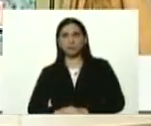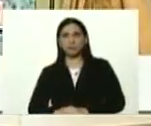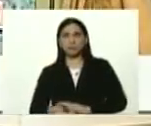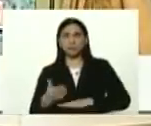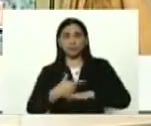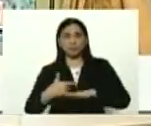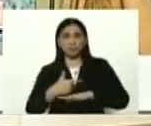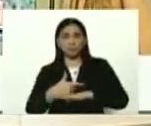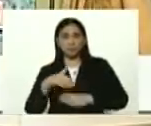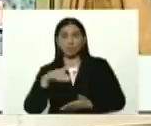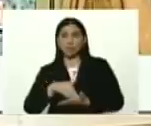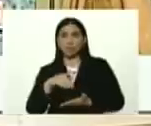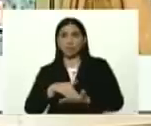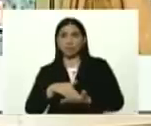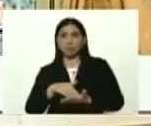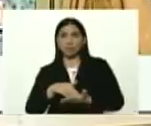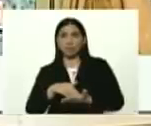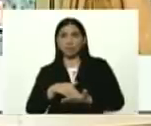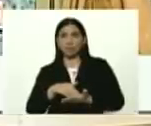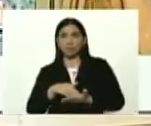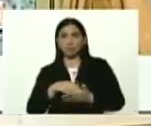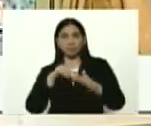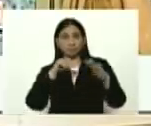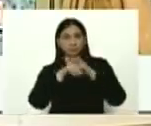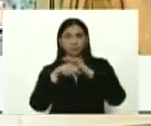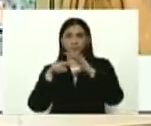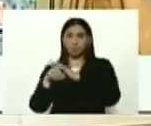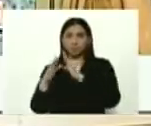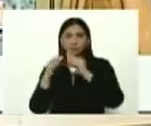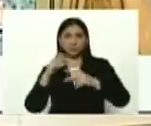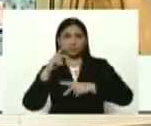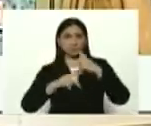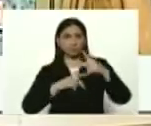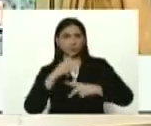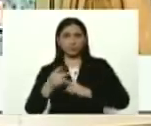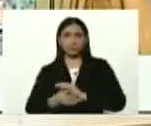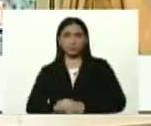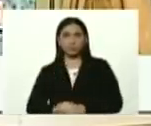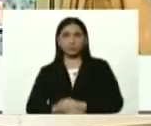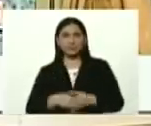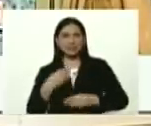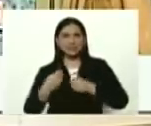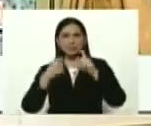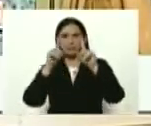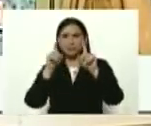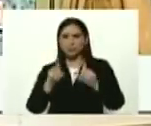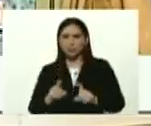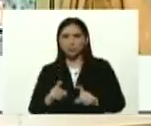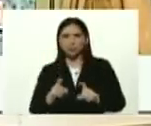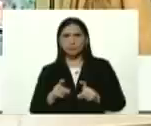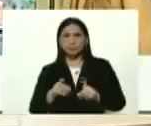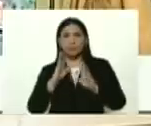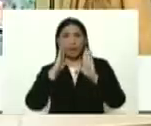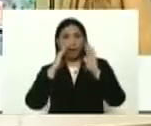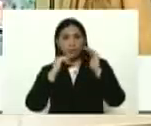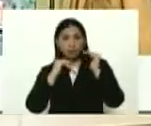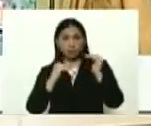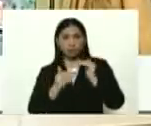Gobernador Héctor Rodríguez le entró a las minas de Baruta todo este proceso de hacer pruebas, test, atención.